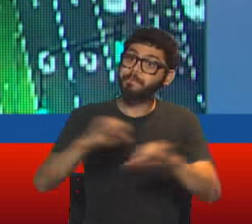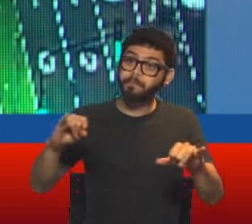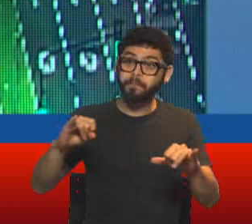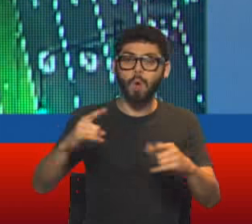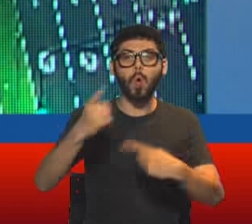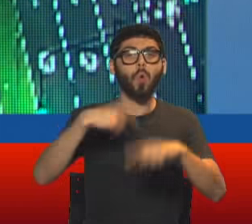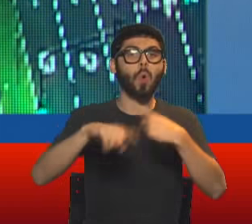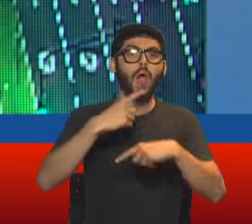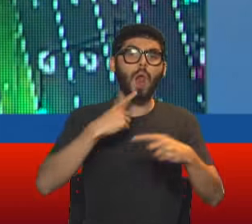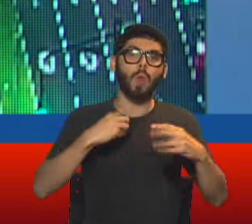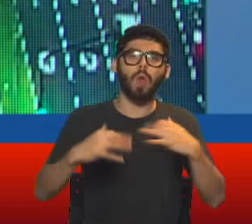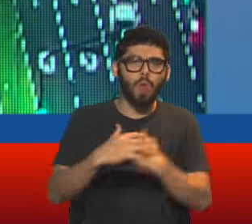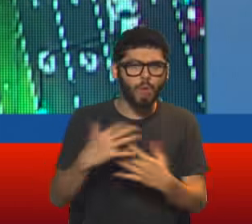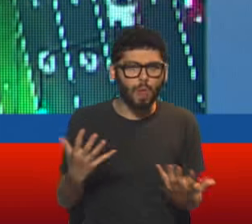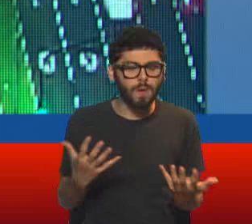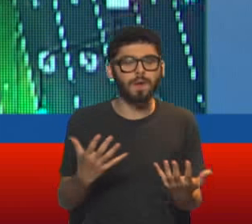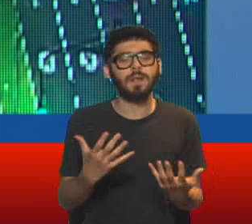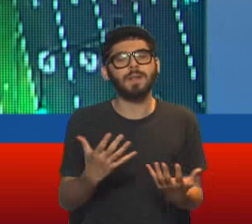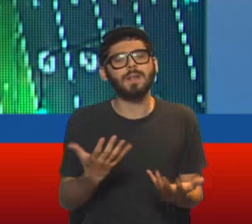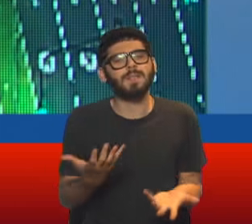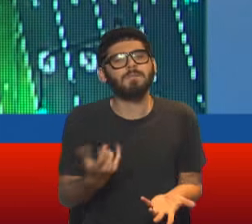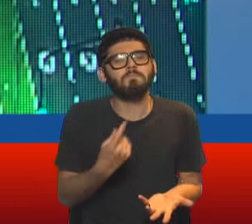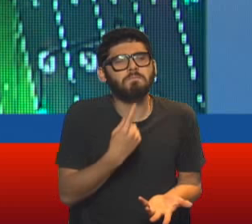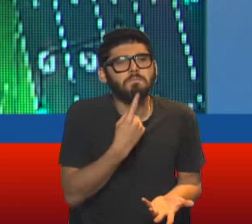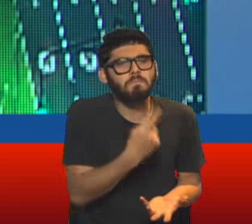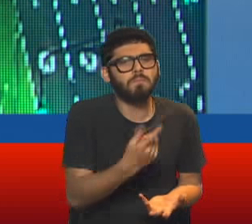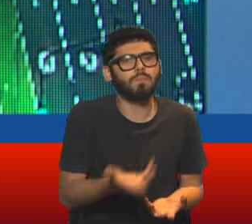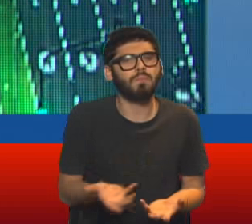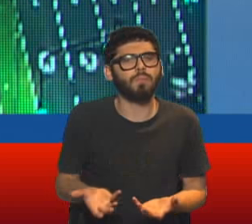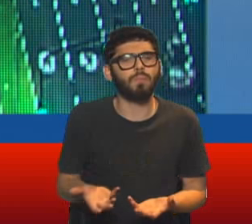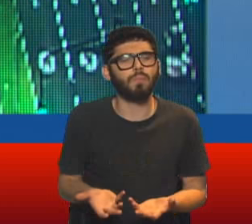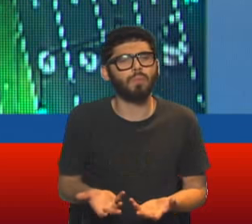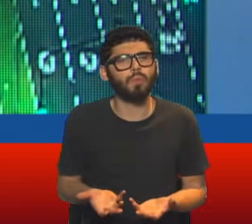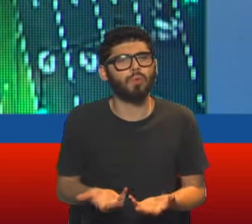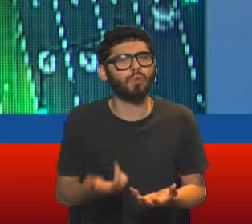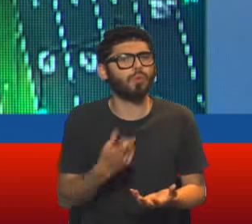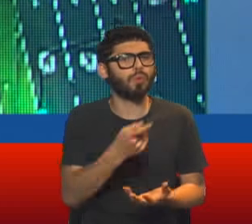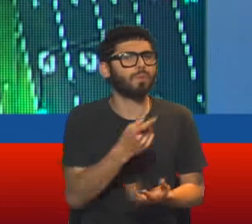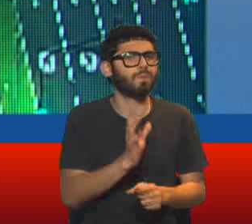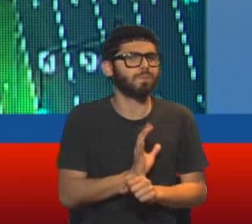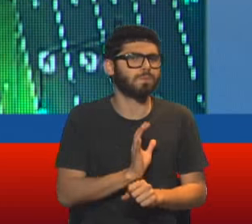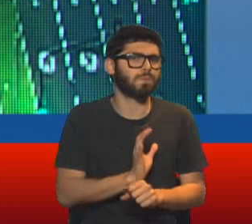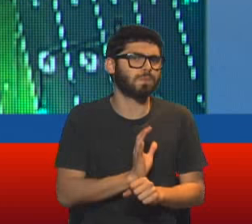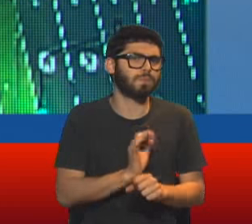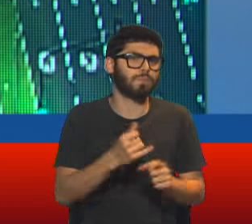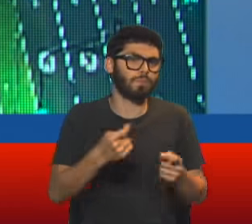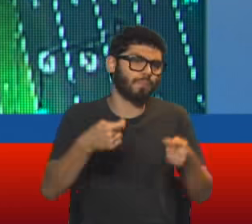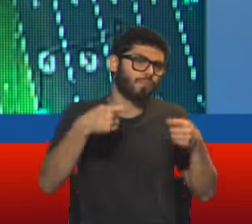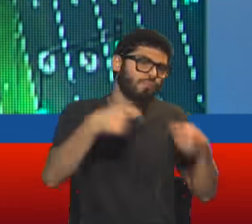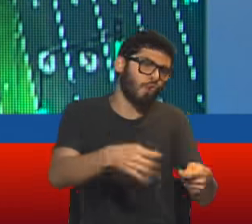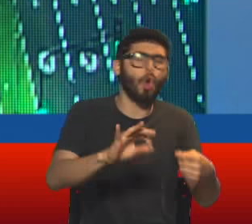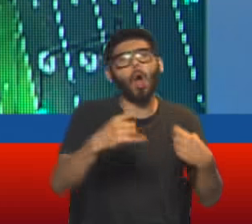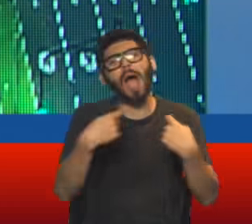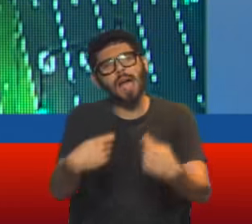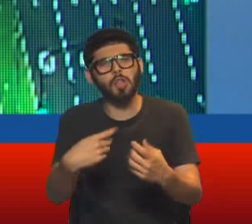la polémica acción a la mesa de qué manera han previsto esa inversión o ese